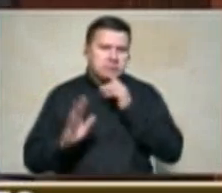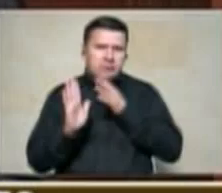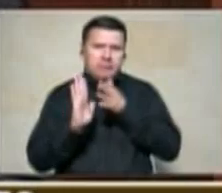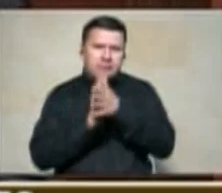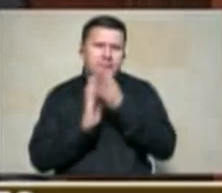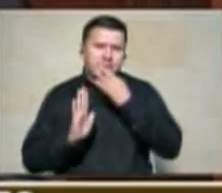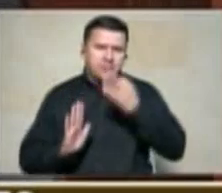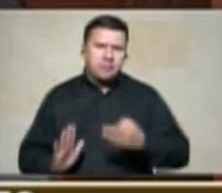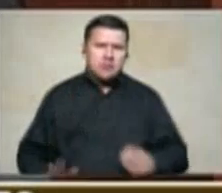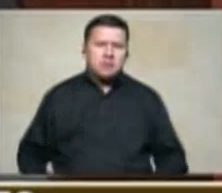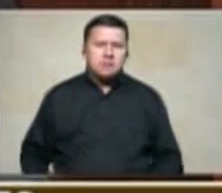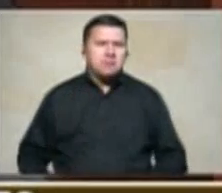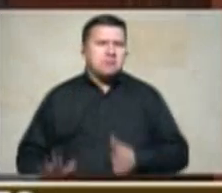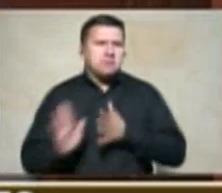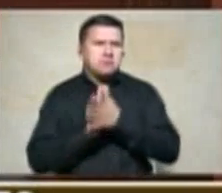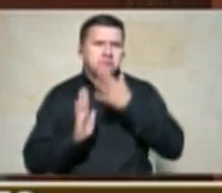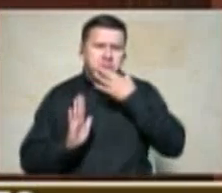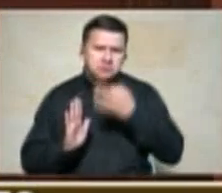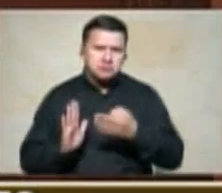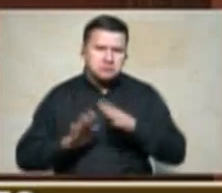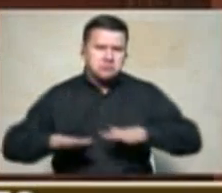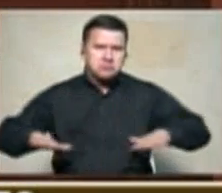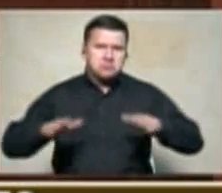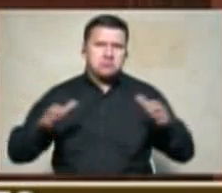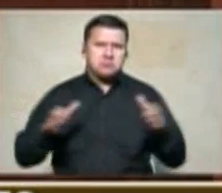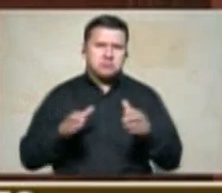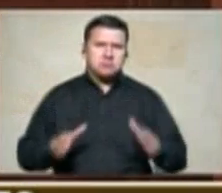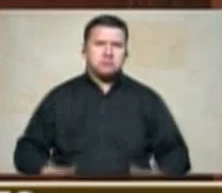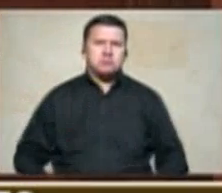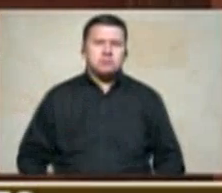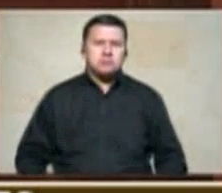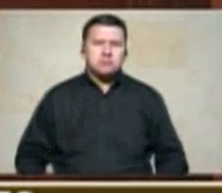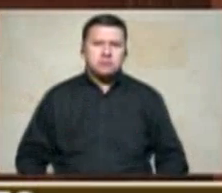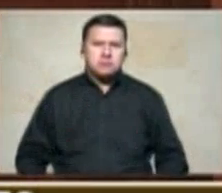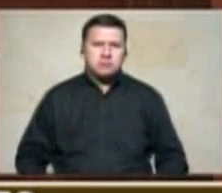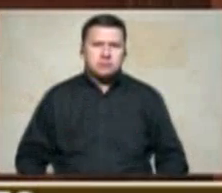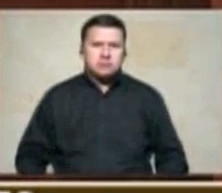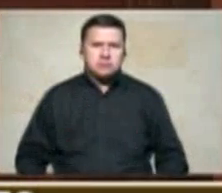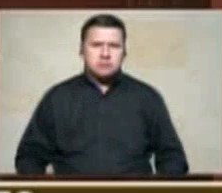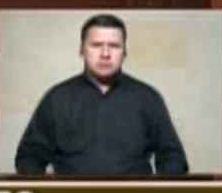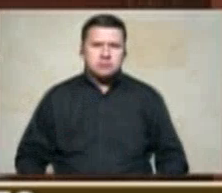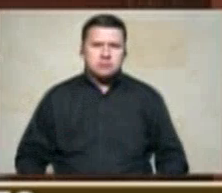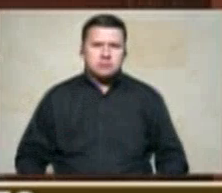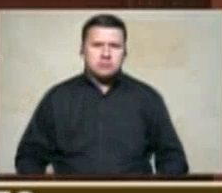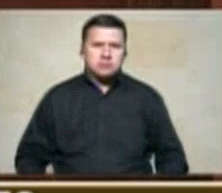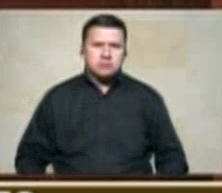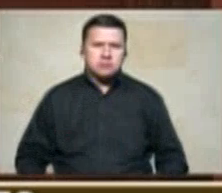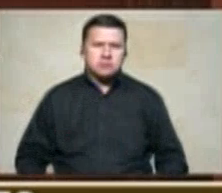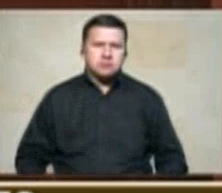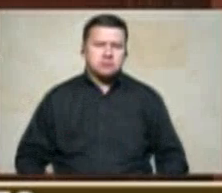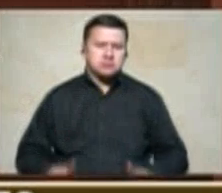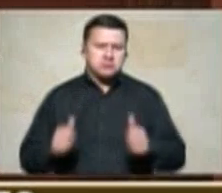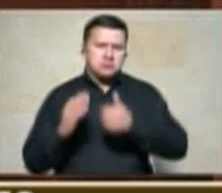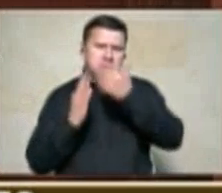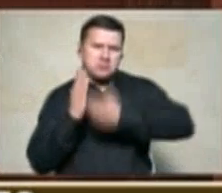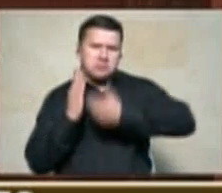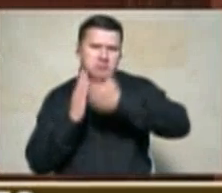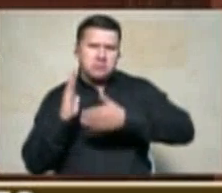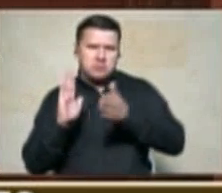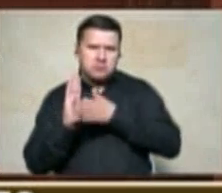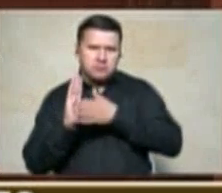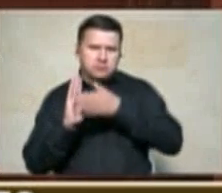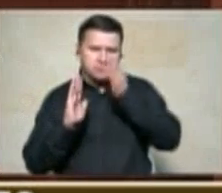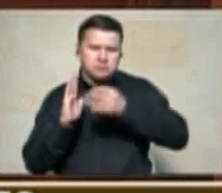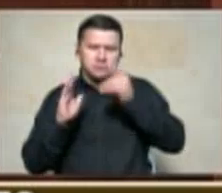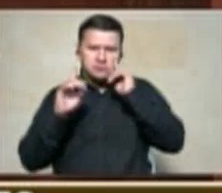verdad, no se cuenta la verdad que acabo de mencionar, que está, vuelvo a insistir, muy bien documentada, muy